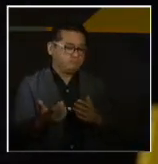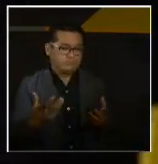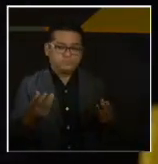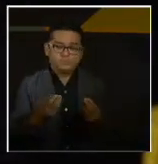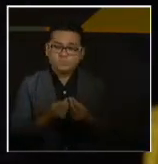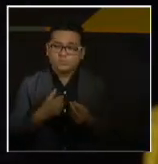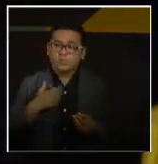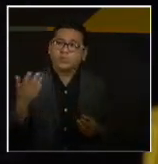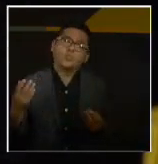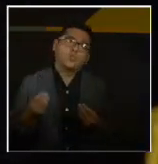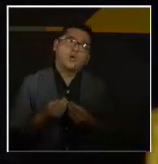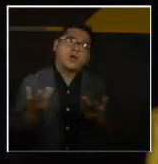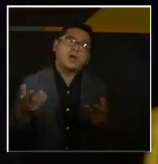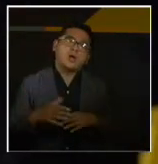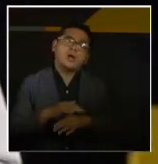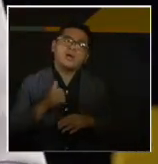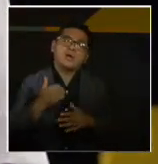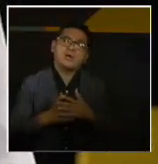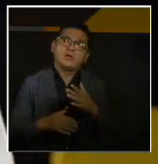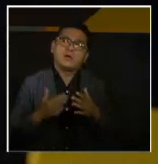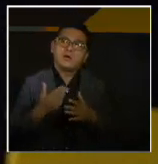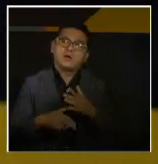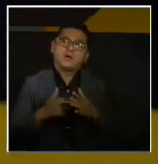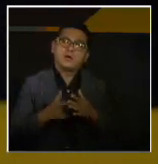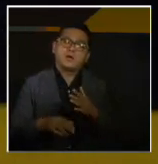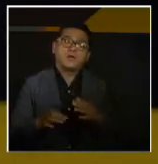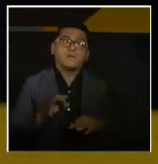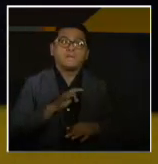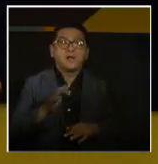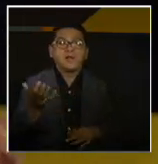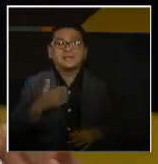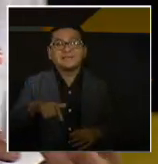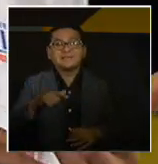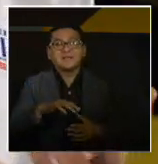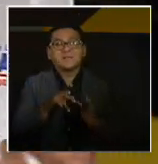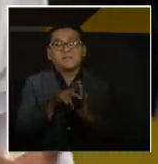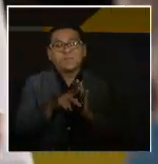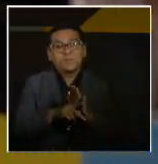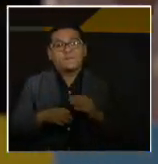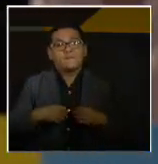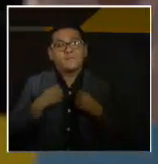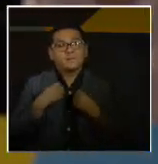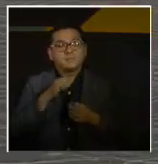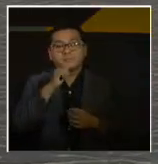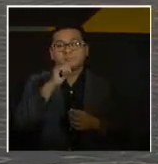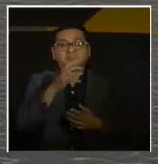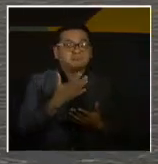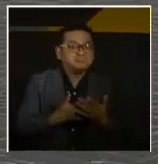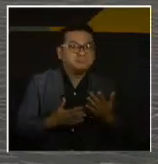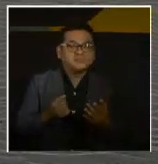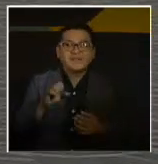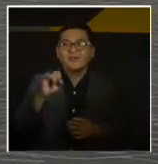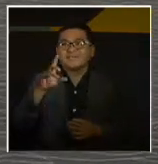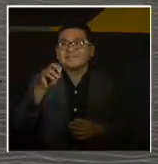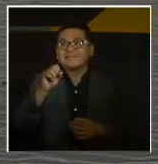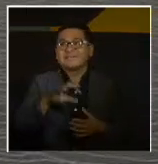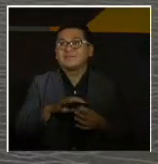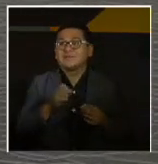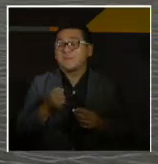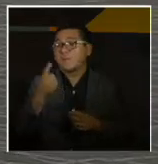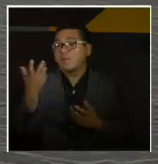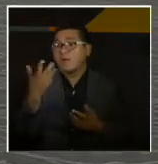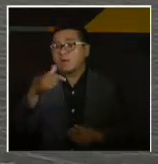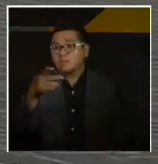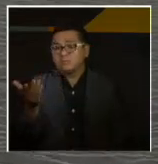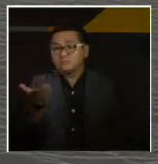junto con ustedes pudiéramos hacer los talleres para hacer el programa Vive Sununcán y Vive San José Tzal, donde lo primero